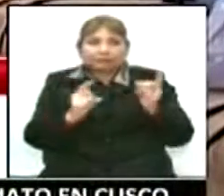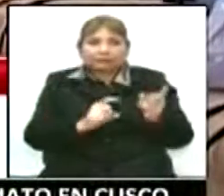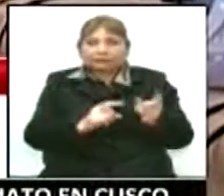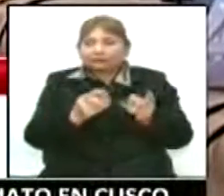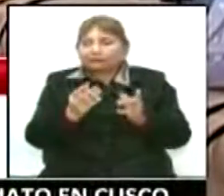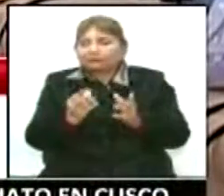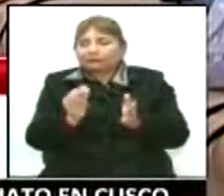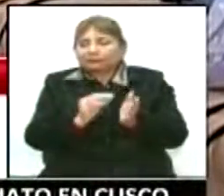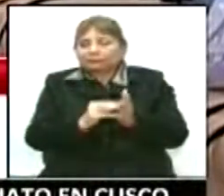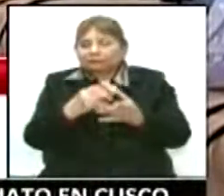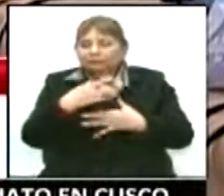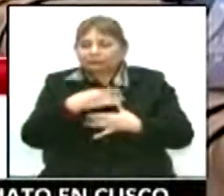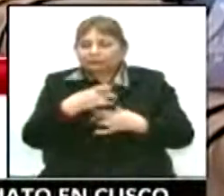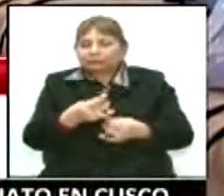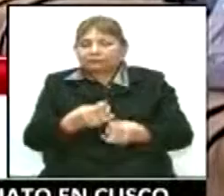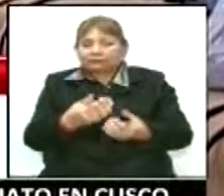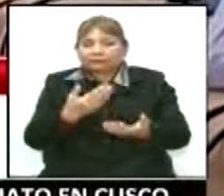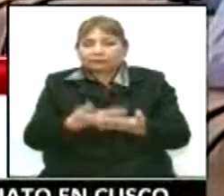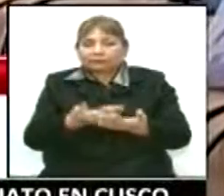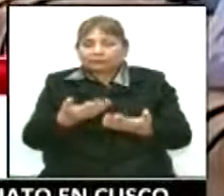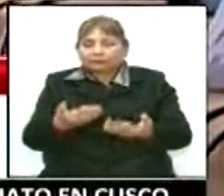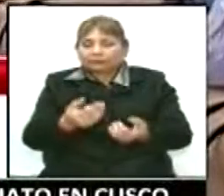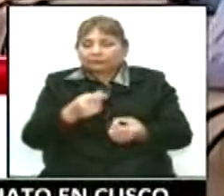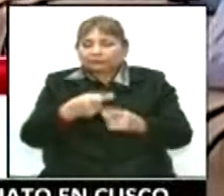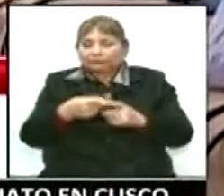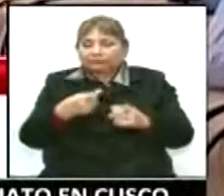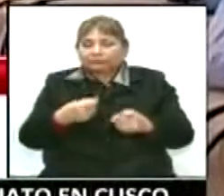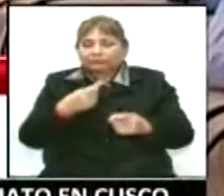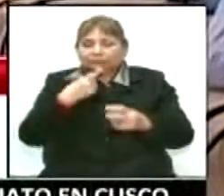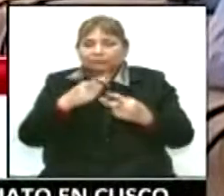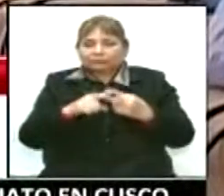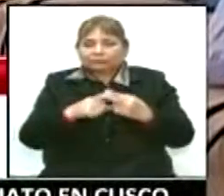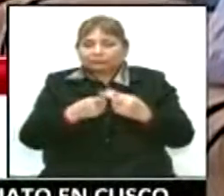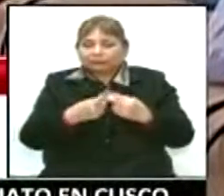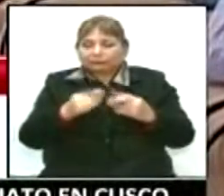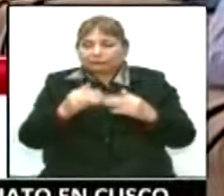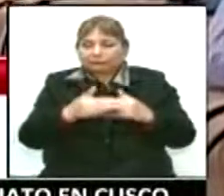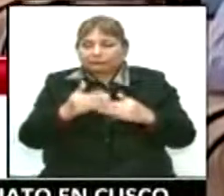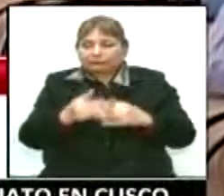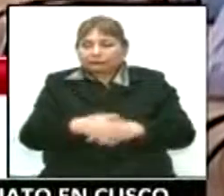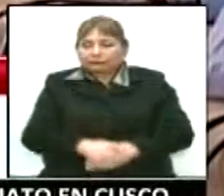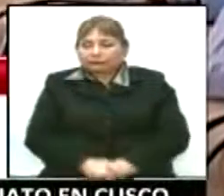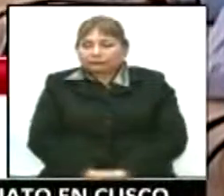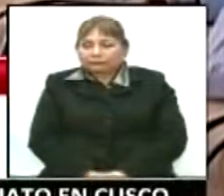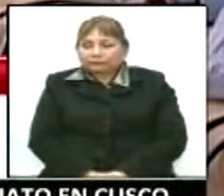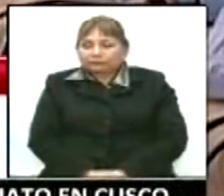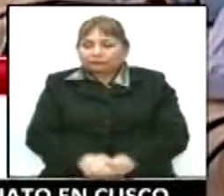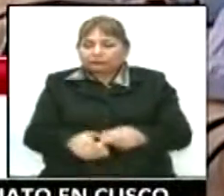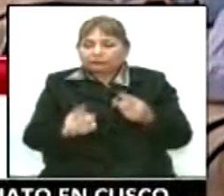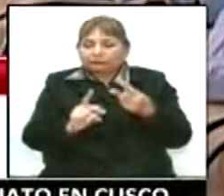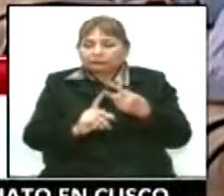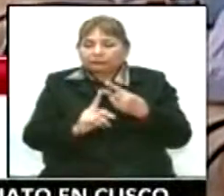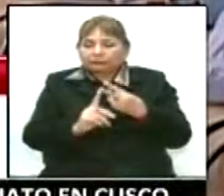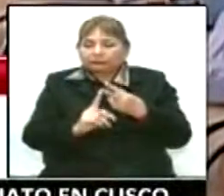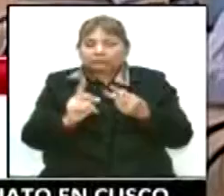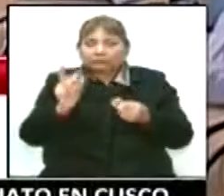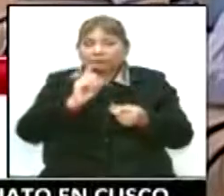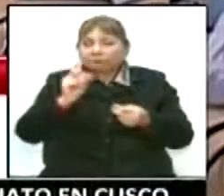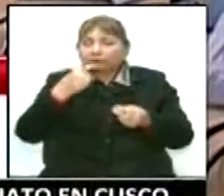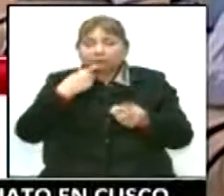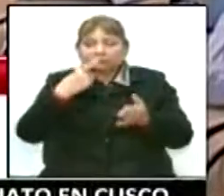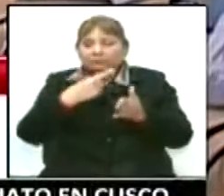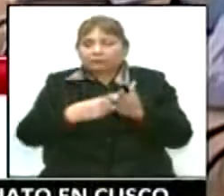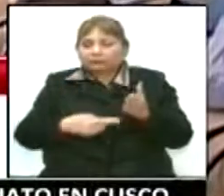más interesado en esta materia. Desde ahí ya estamos empezando mal para lograr consensos. Segundo, tampoco nadie ha